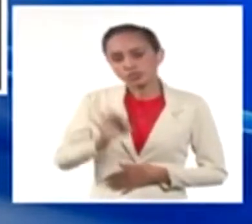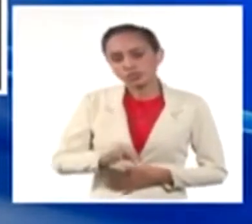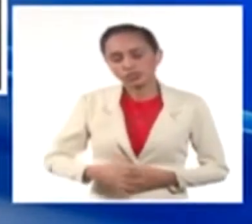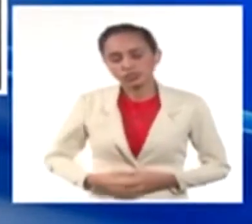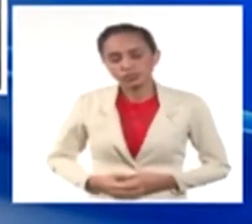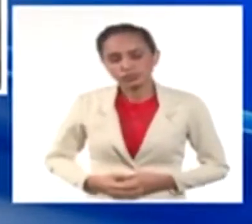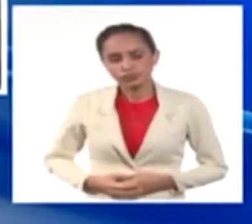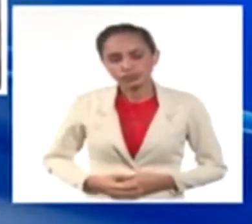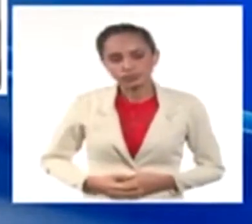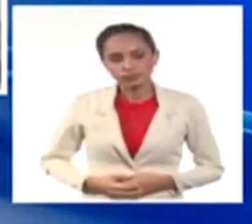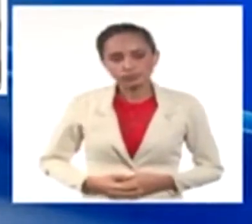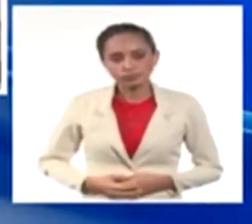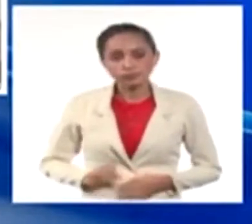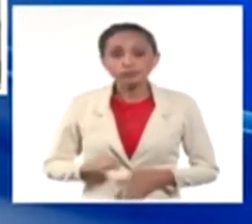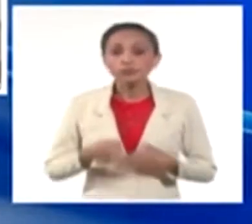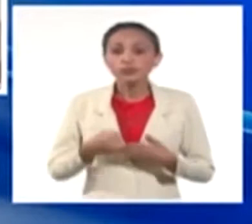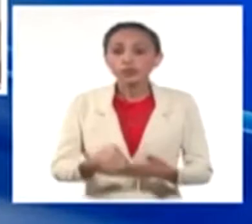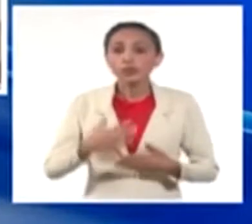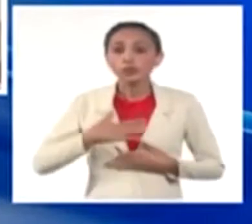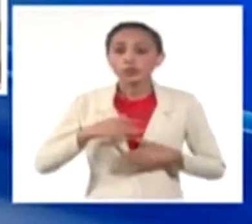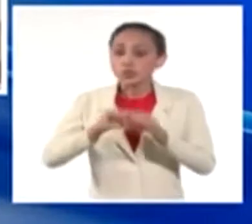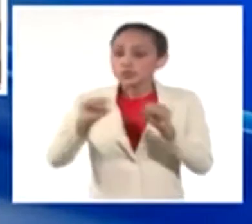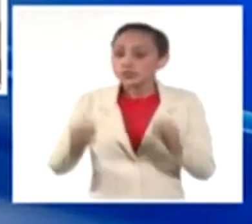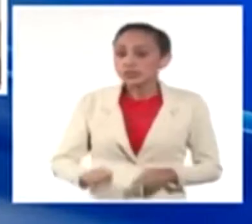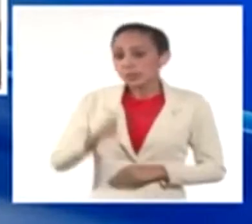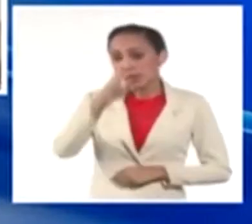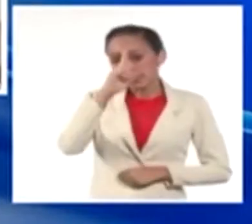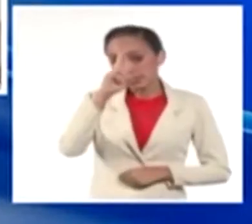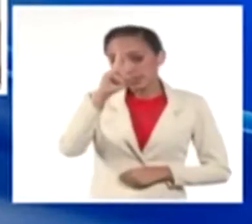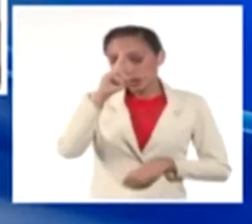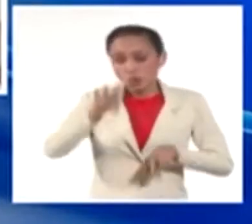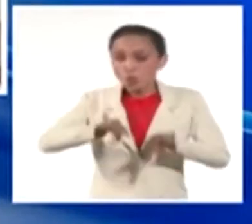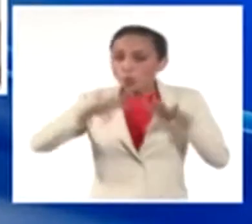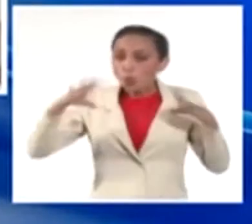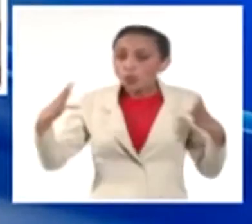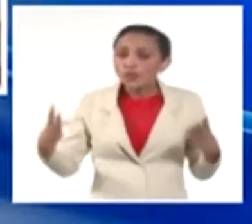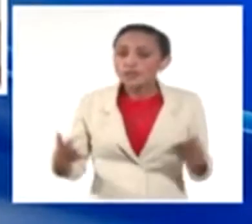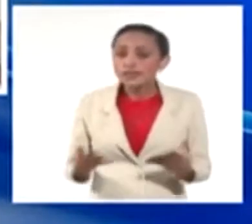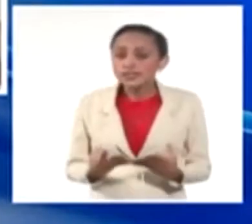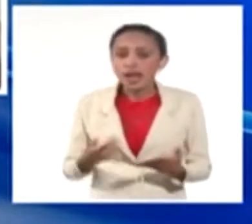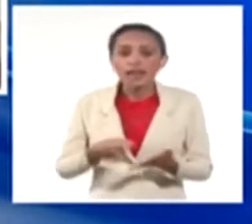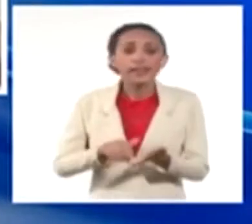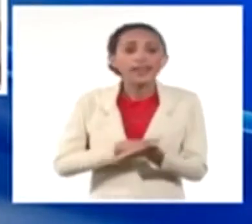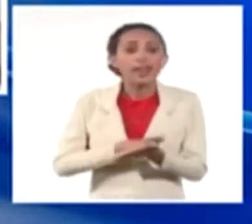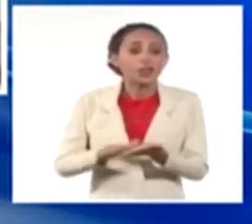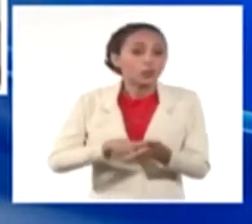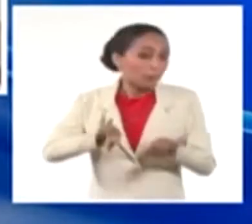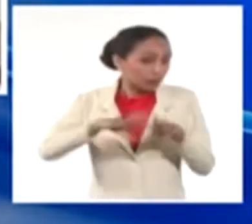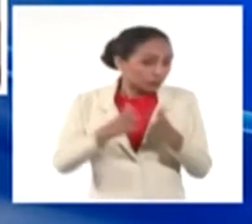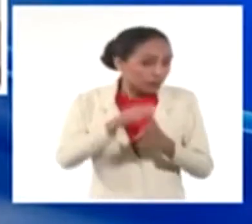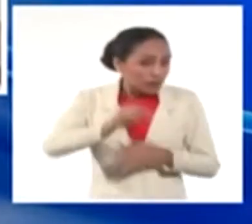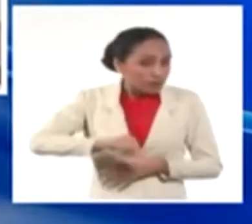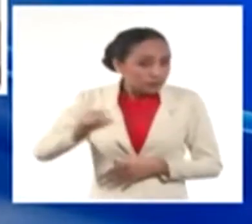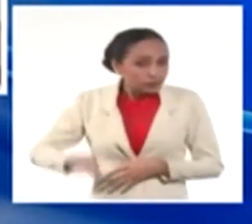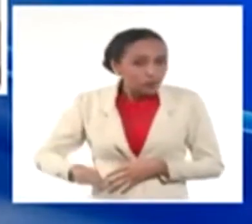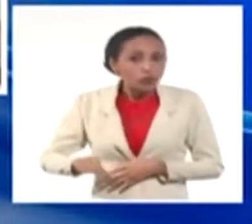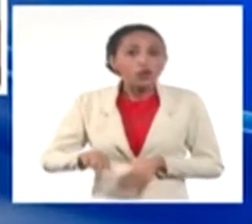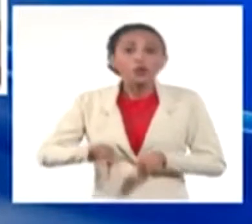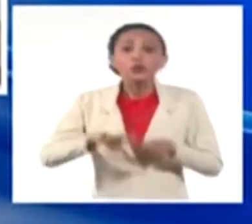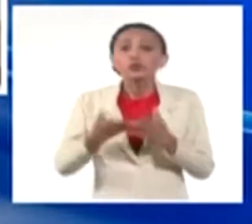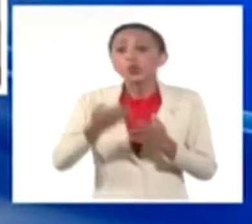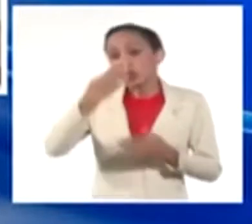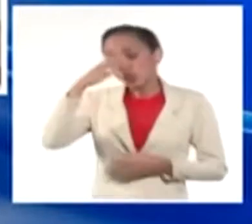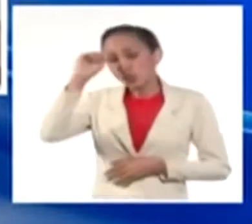Para garantizar nuestro sistema de salud universal y gratuito, al que tenemos acceso todos